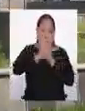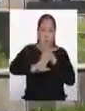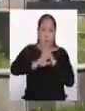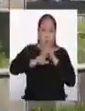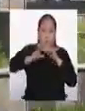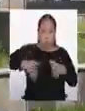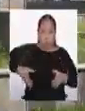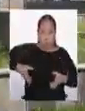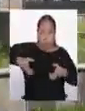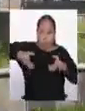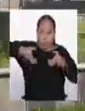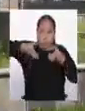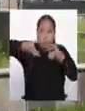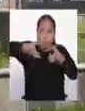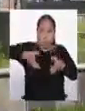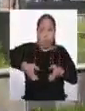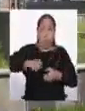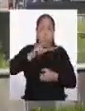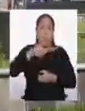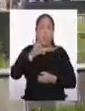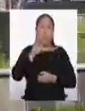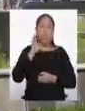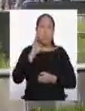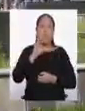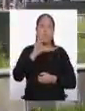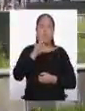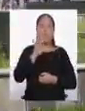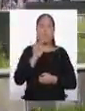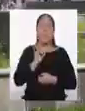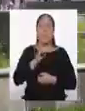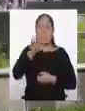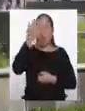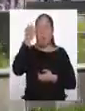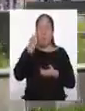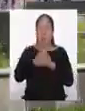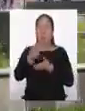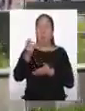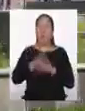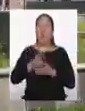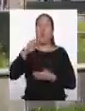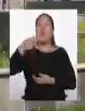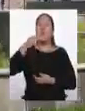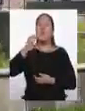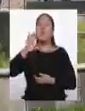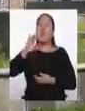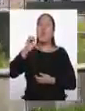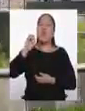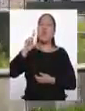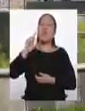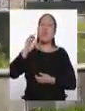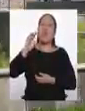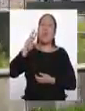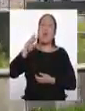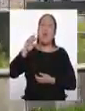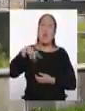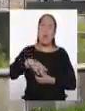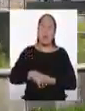conflicto, en 1938, el Perú le compró a la entonces Checoslovaquia 24 tanques, los